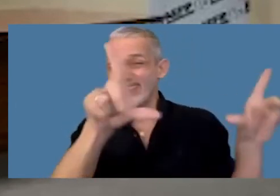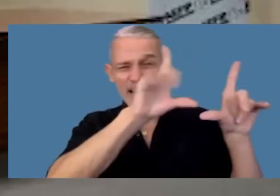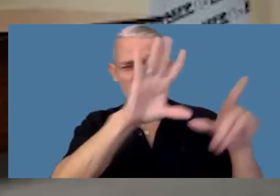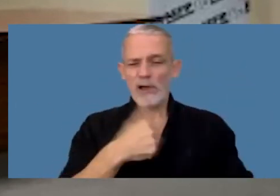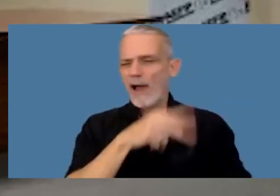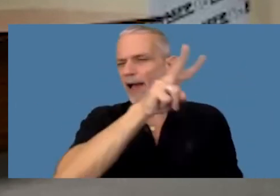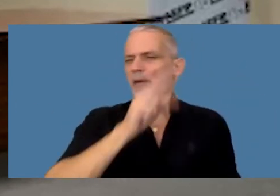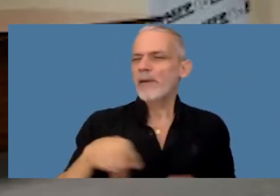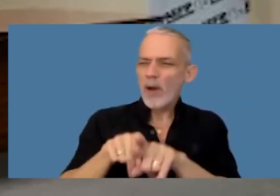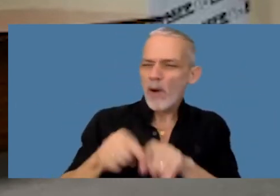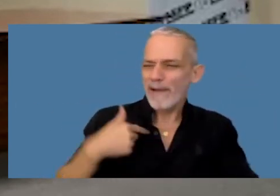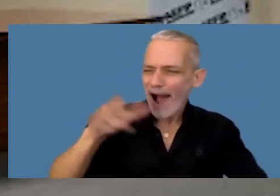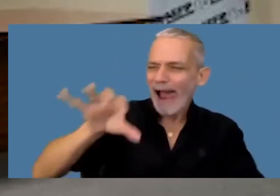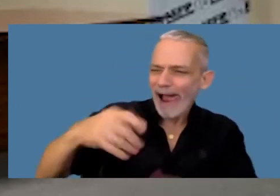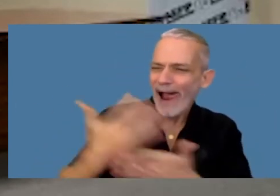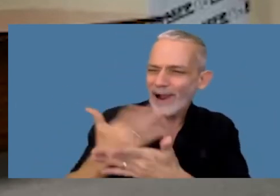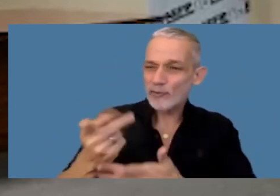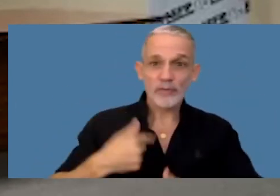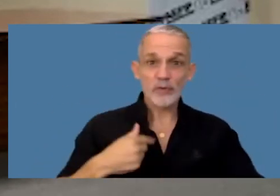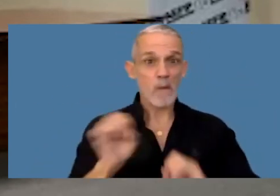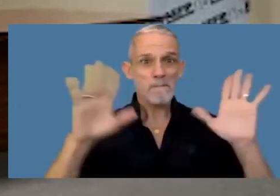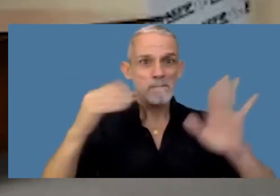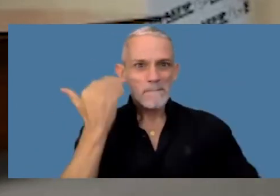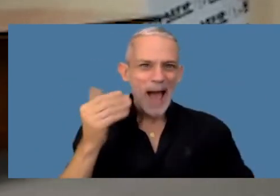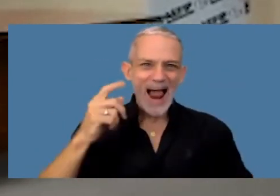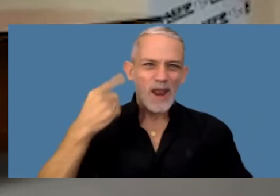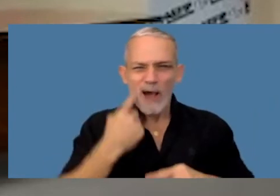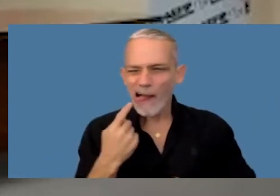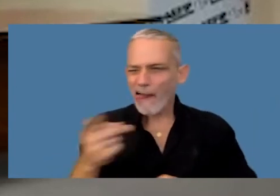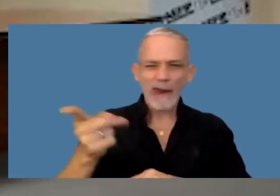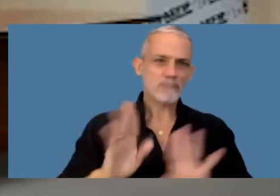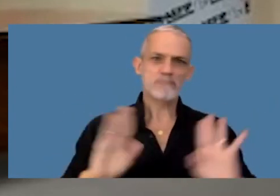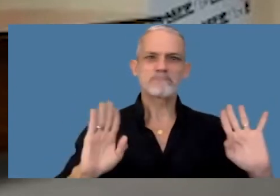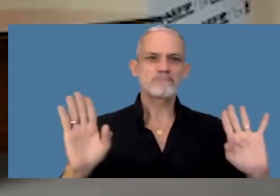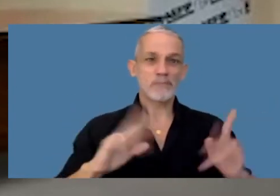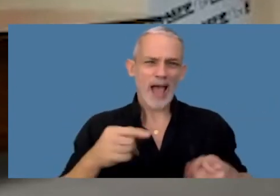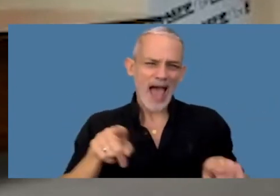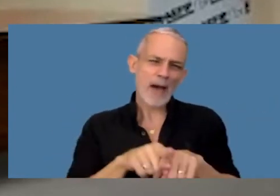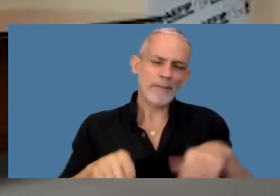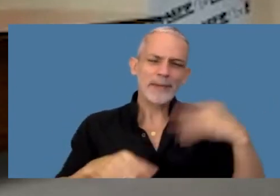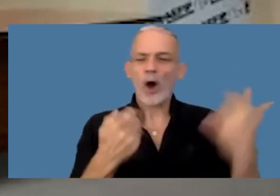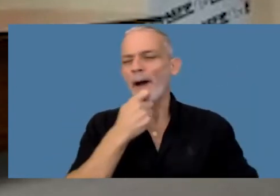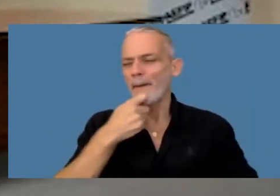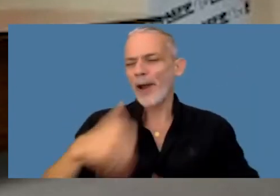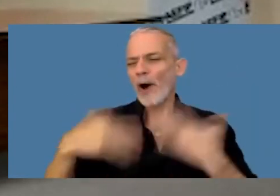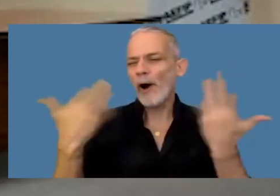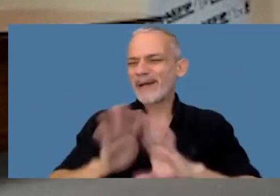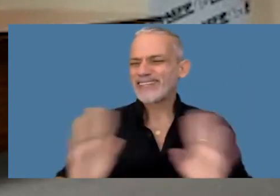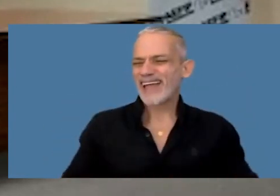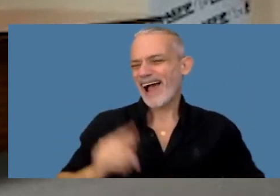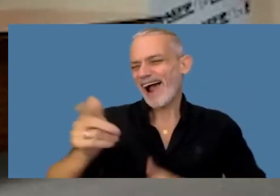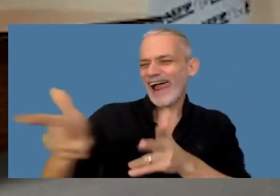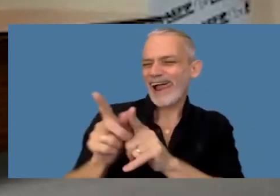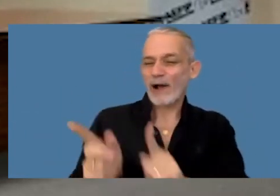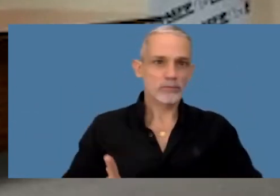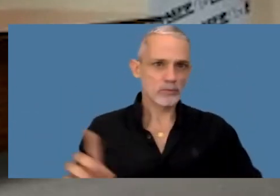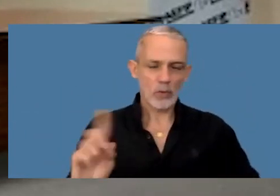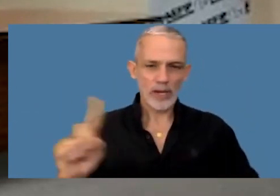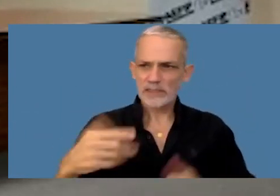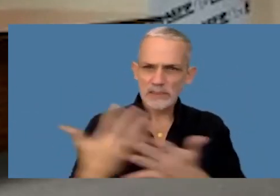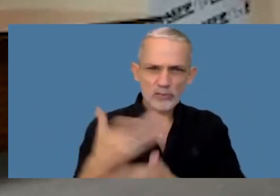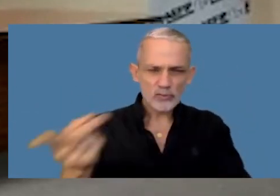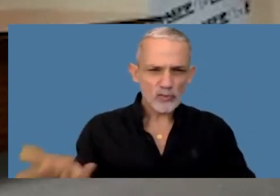no lo hace con la maldad, sino, bueno, es una broma, no, pero a no le pega